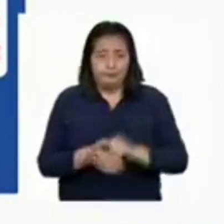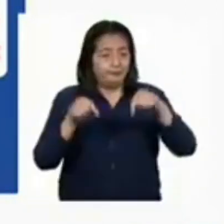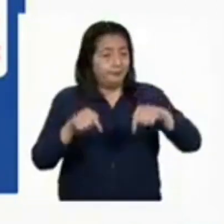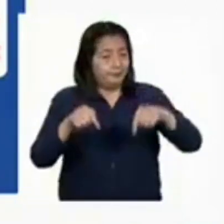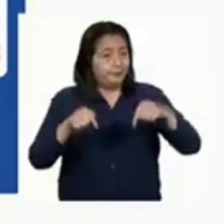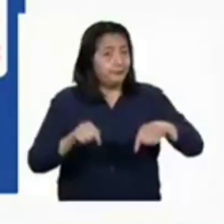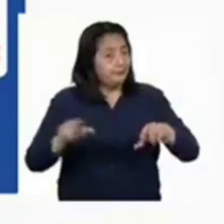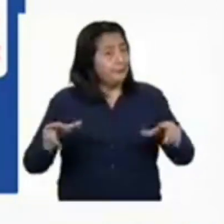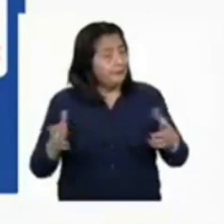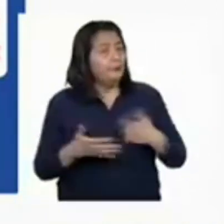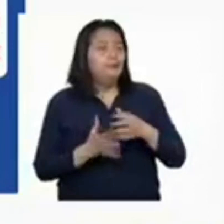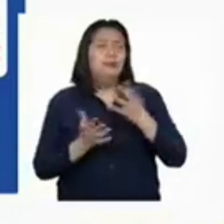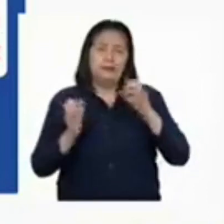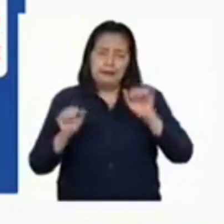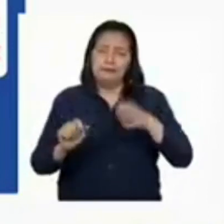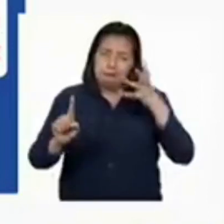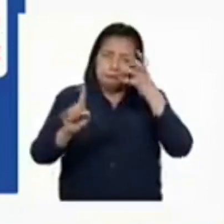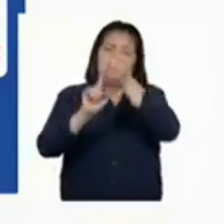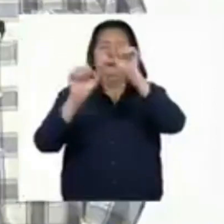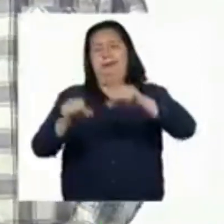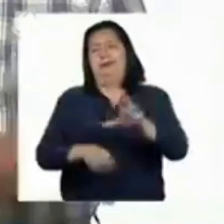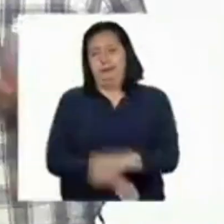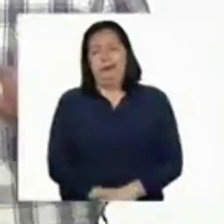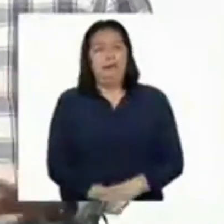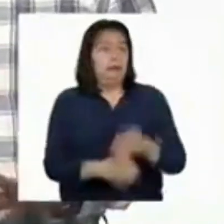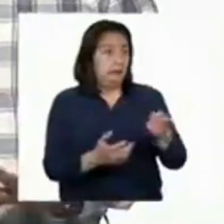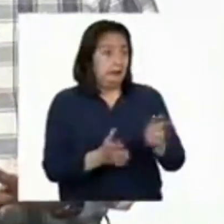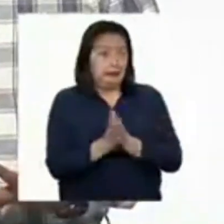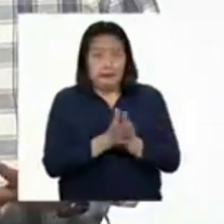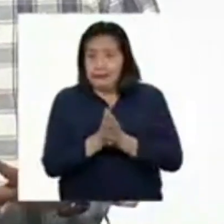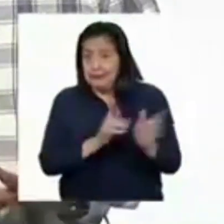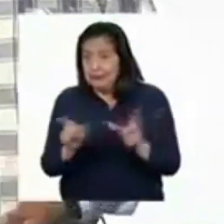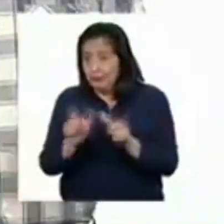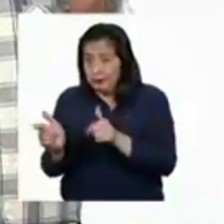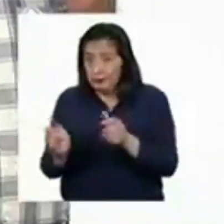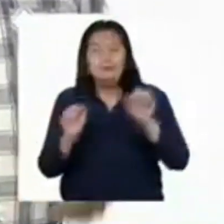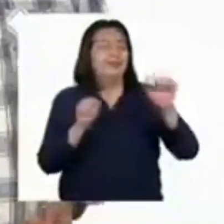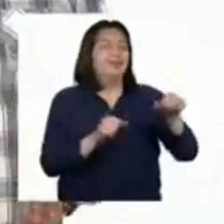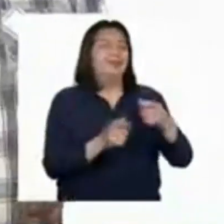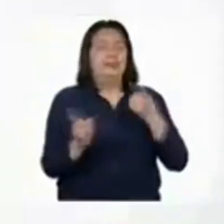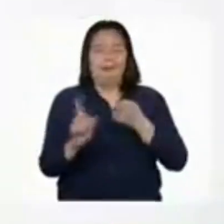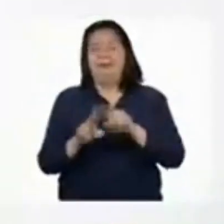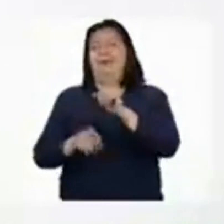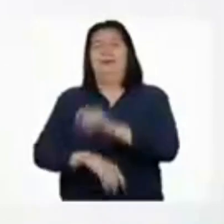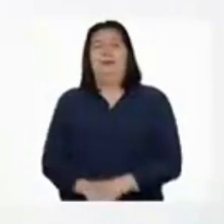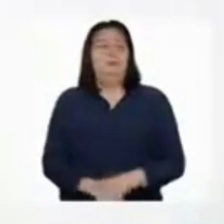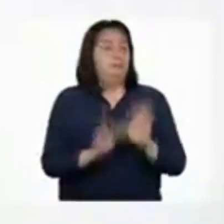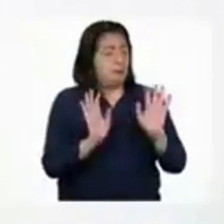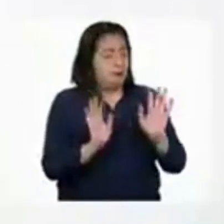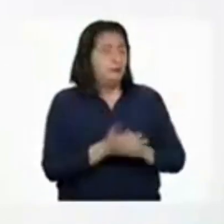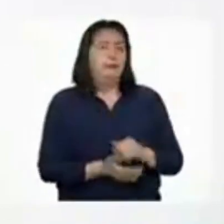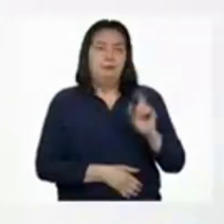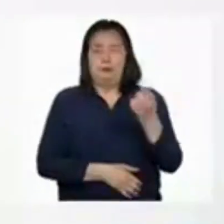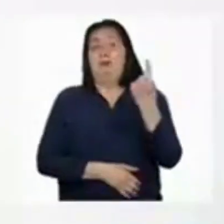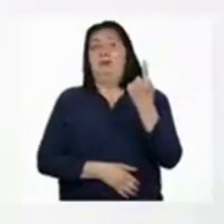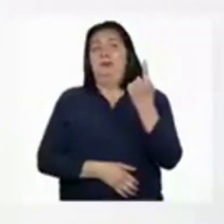este espacio para lograr el reto de hoy. ¿Están listas y listos? ¡Sí! ¡Empecemos! Bueno, en